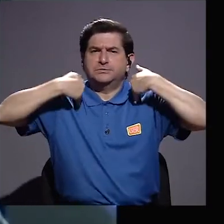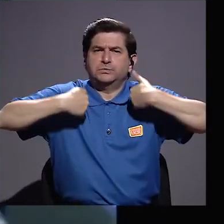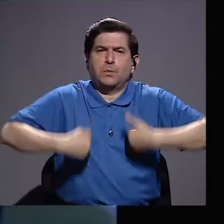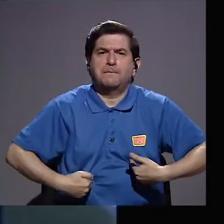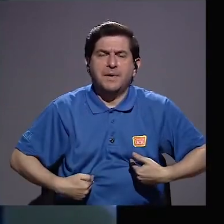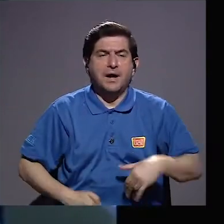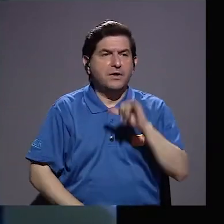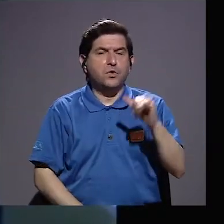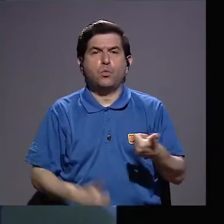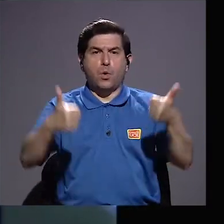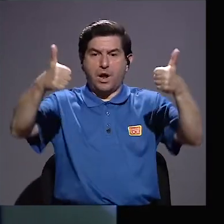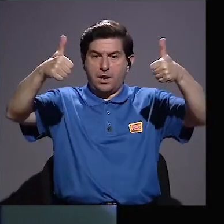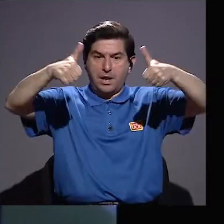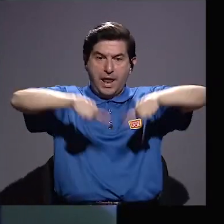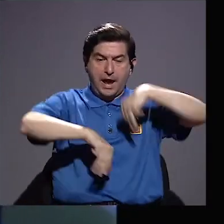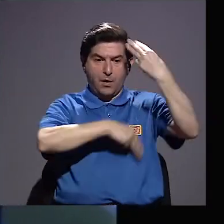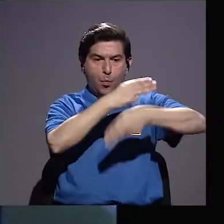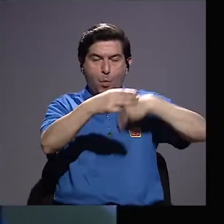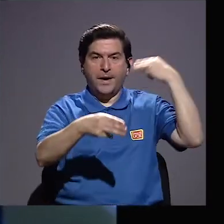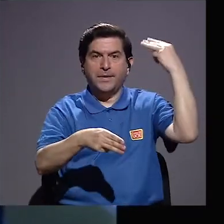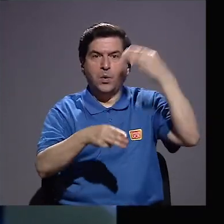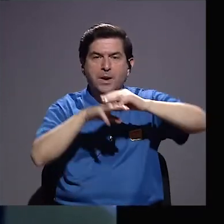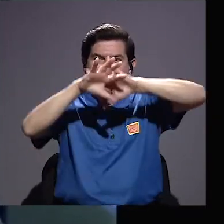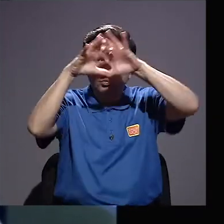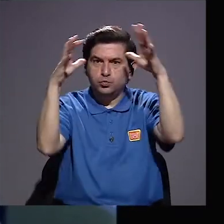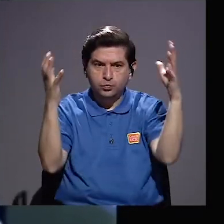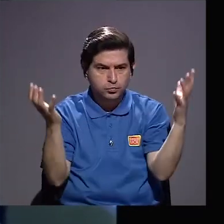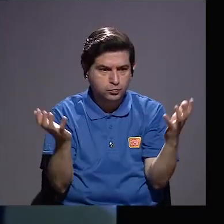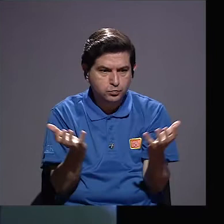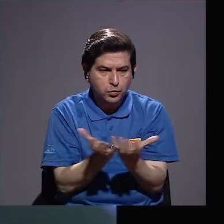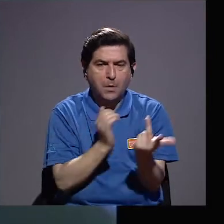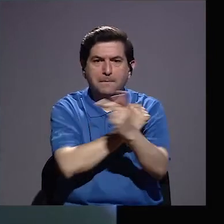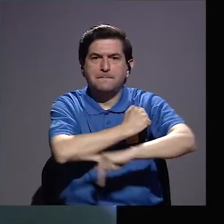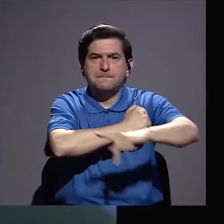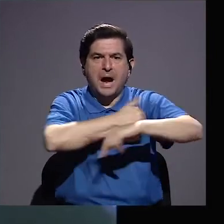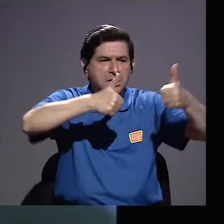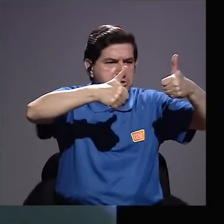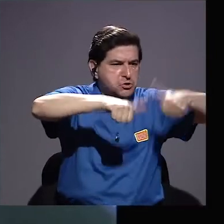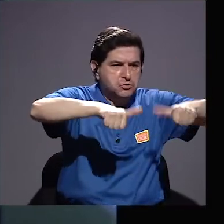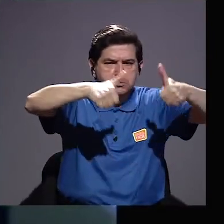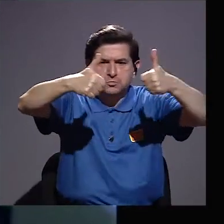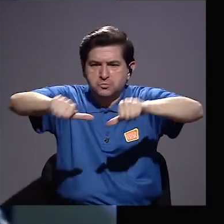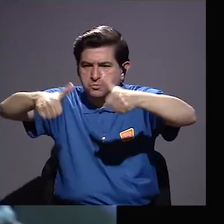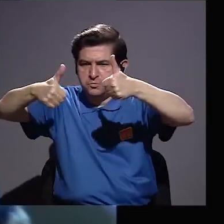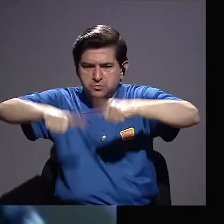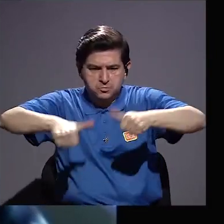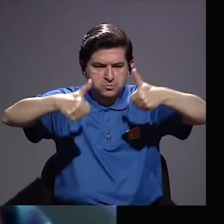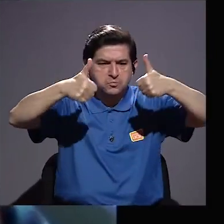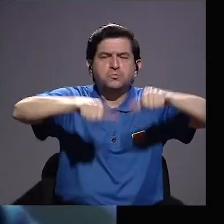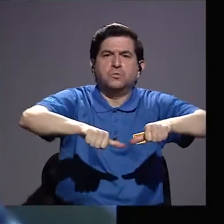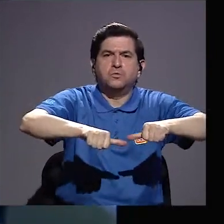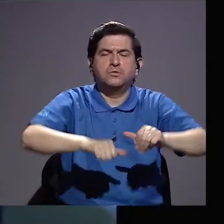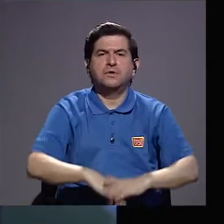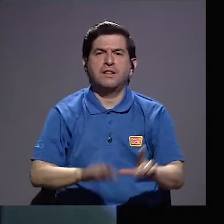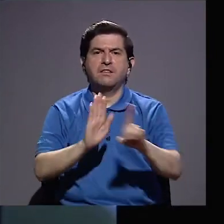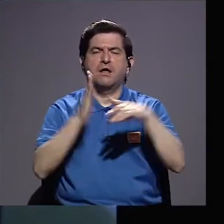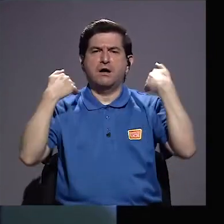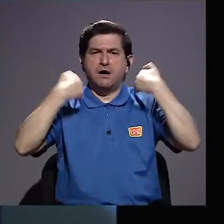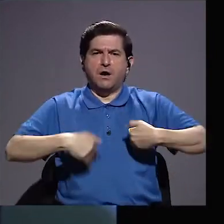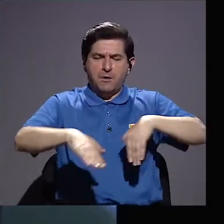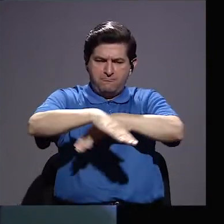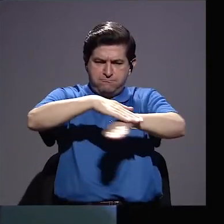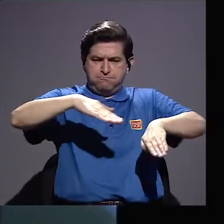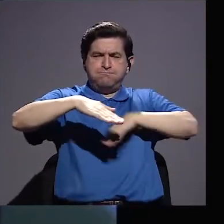lograr un acuerdo mundial, ¿verdad? Donde tantos países se pusieron de acuerdo sobre los derechos humanos básicos,